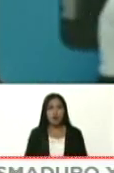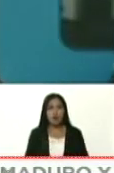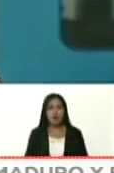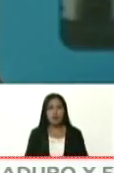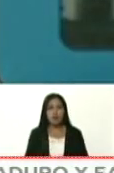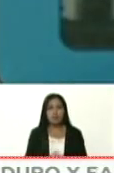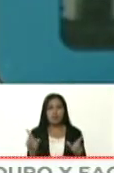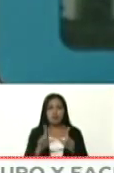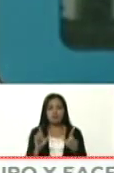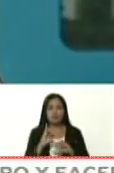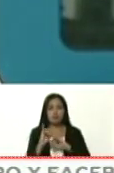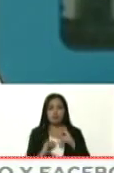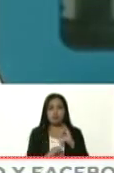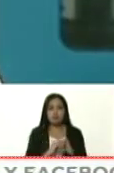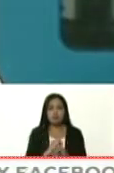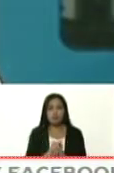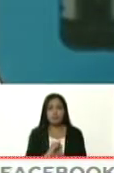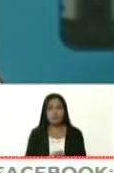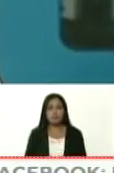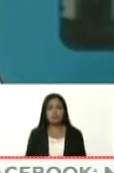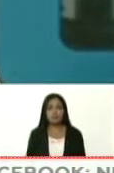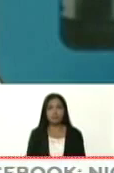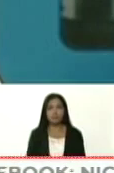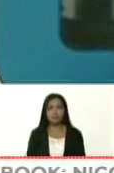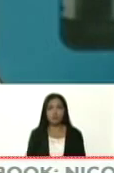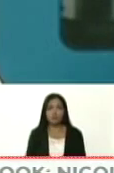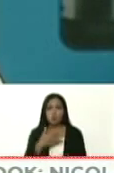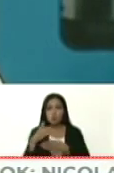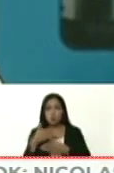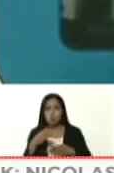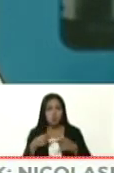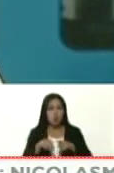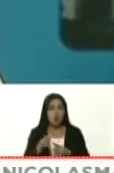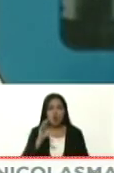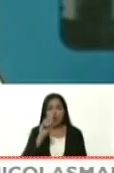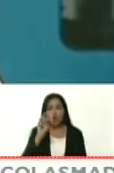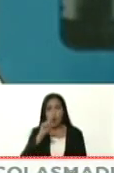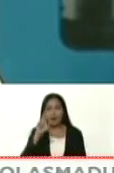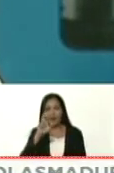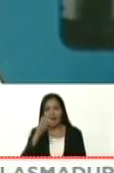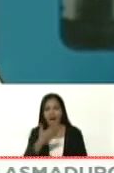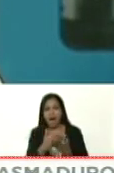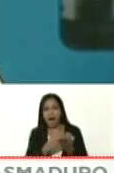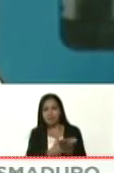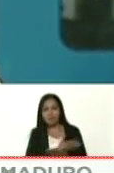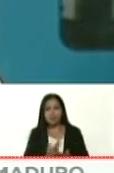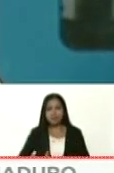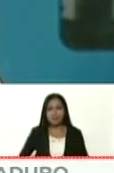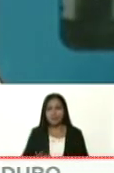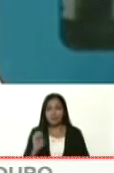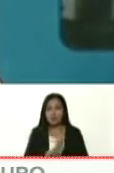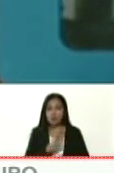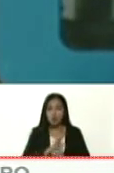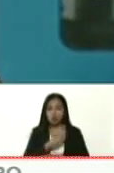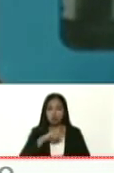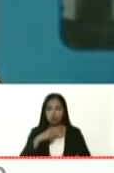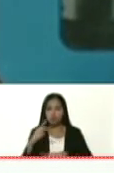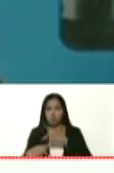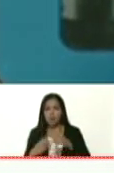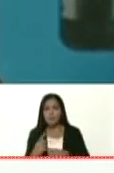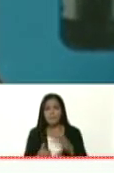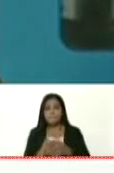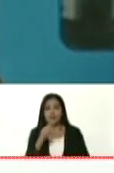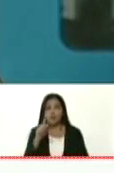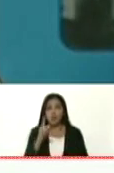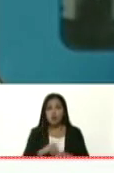televisora internacional, RT, Conversaciones con Correa. Y tuvimos un programa, grabamos más de una